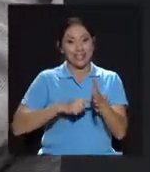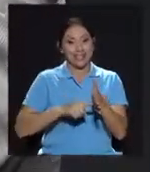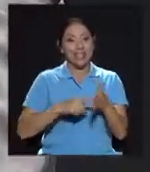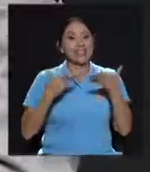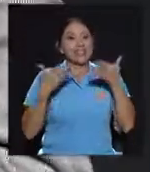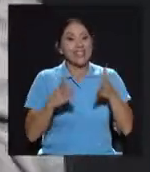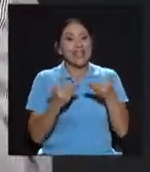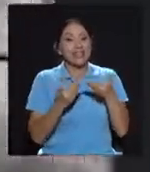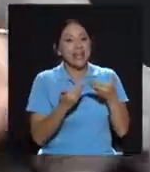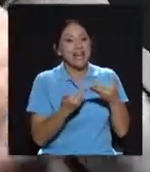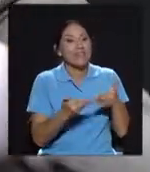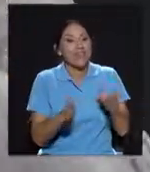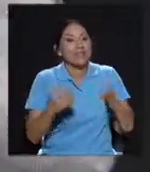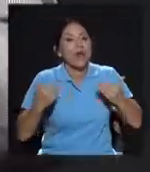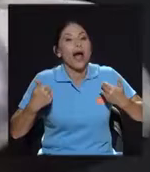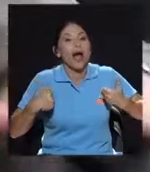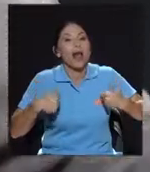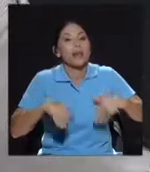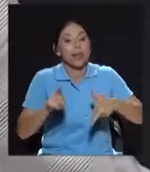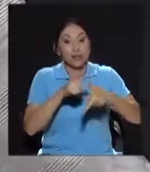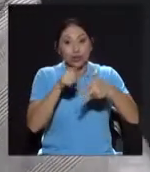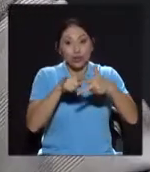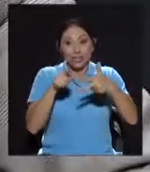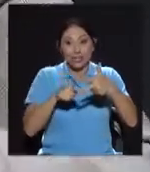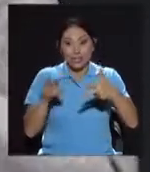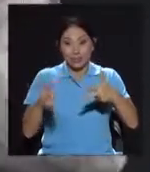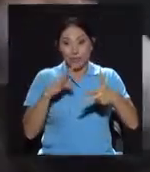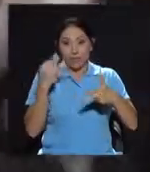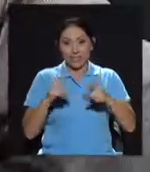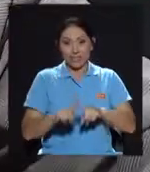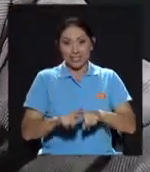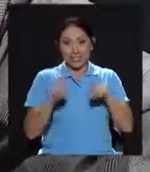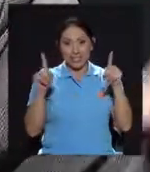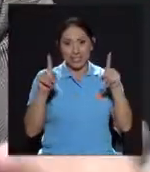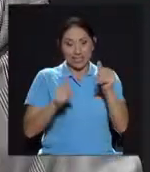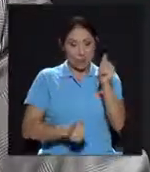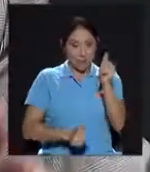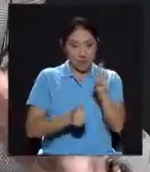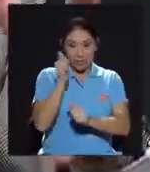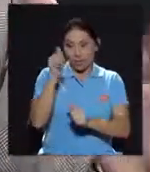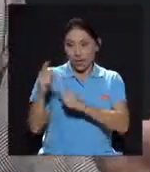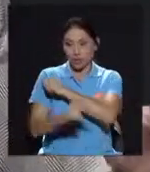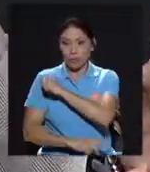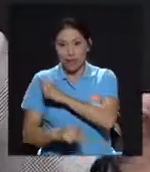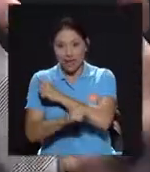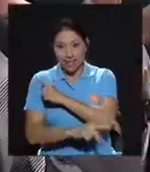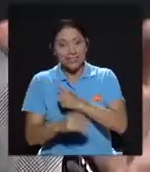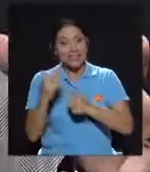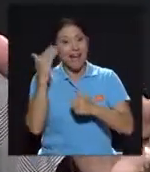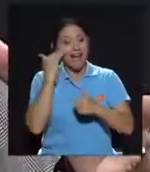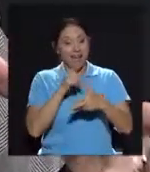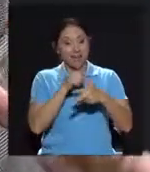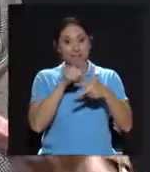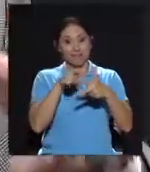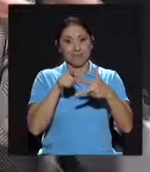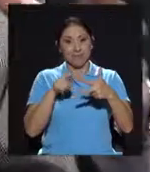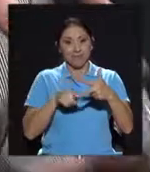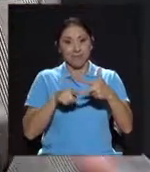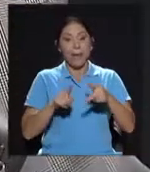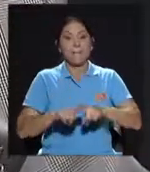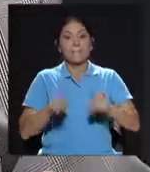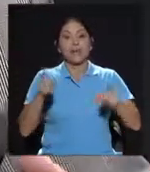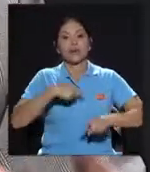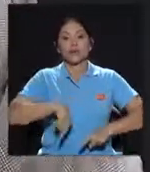distintas donde varios países estamos en toda la mayoría de los países estamos en las tres rutas pero que estamos entonces gestionando lo